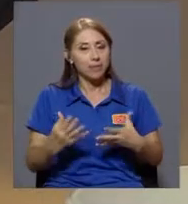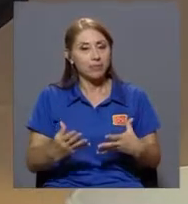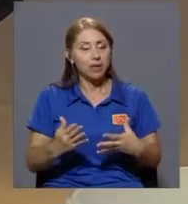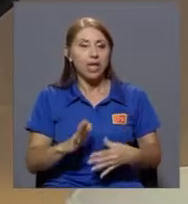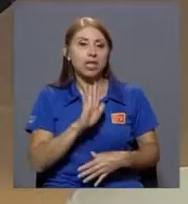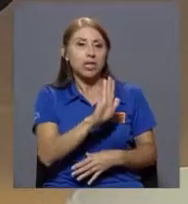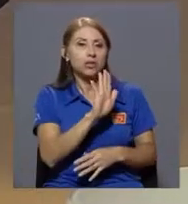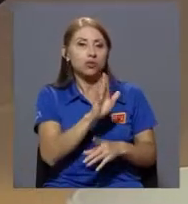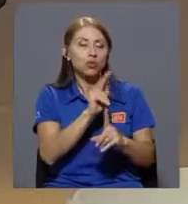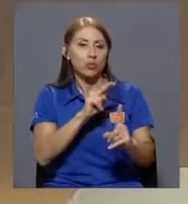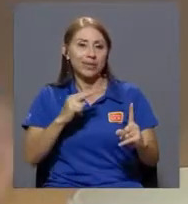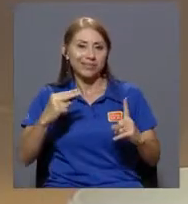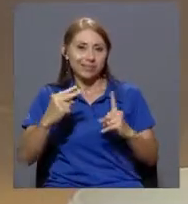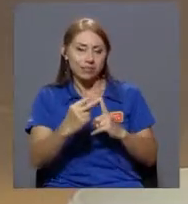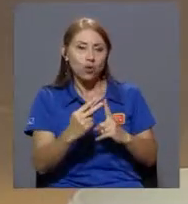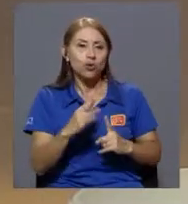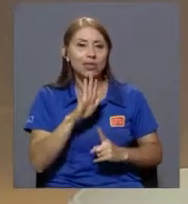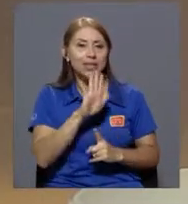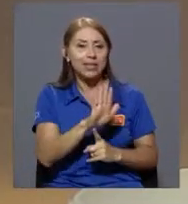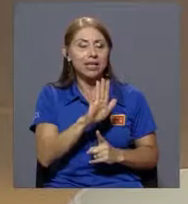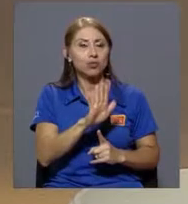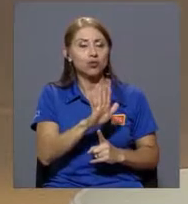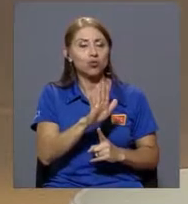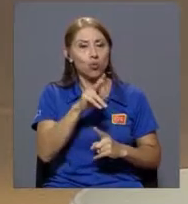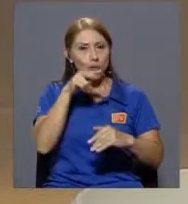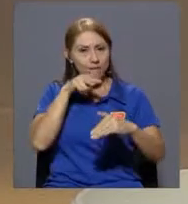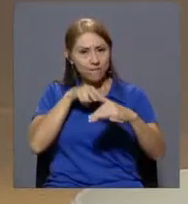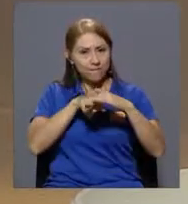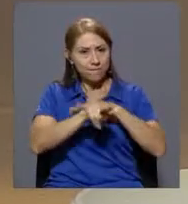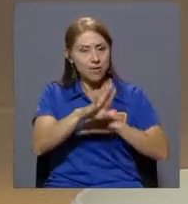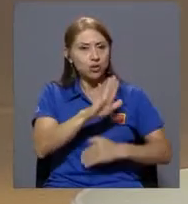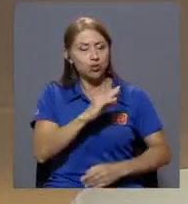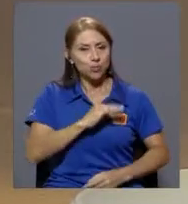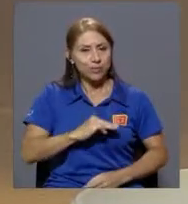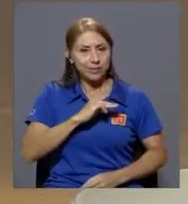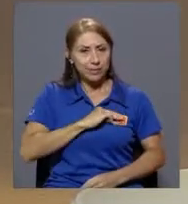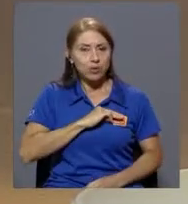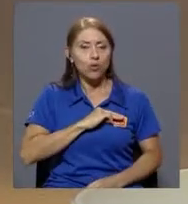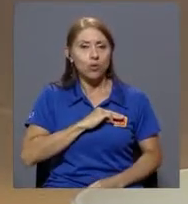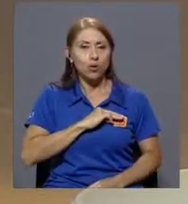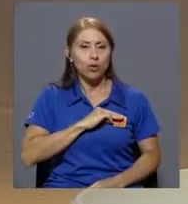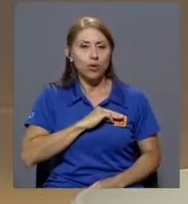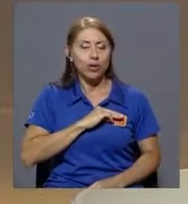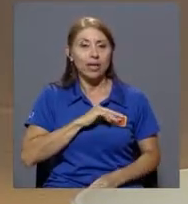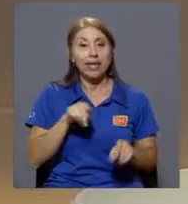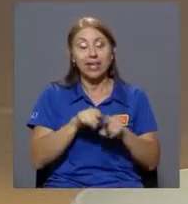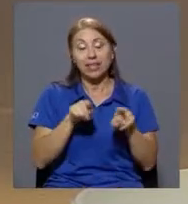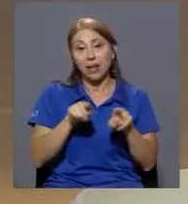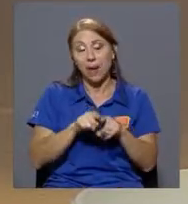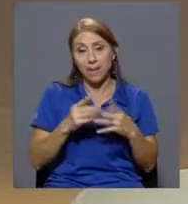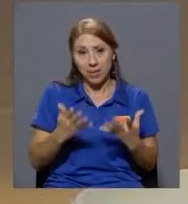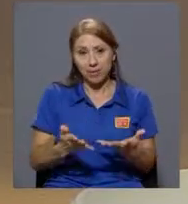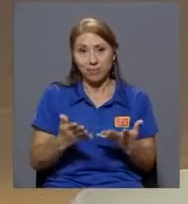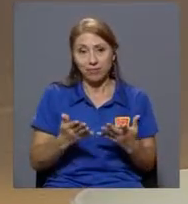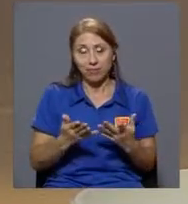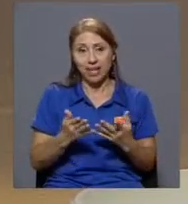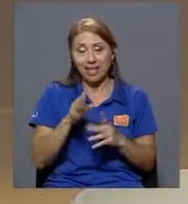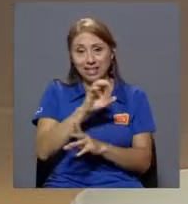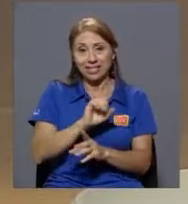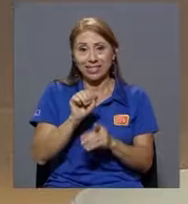de su visión, de su misión, y de los entuertos que le